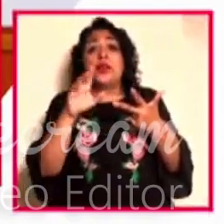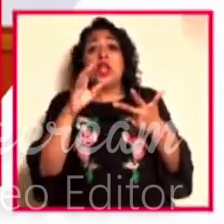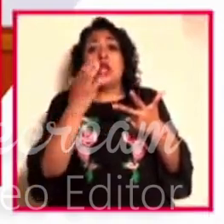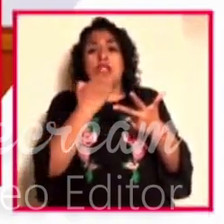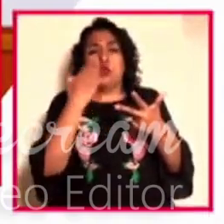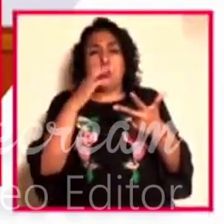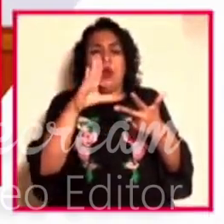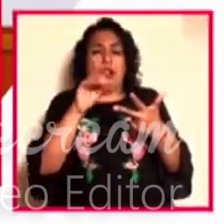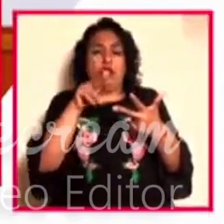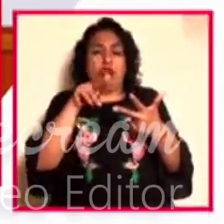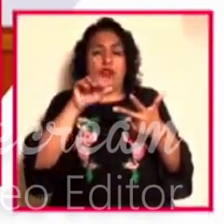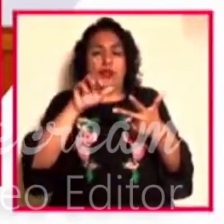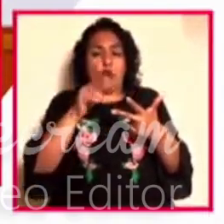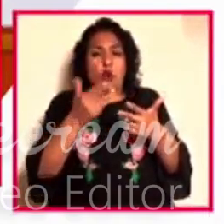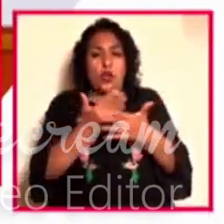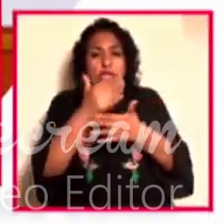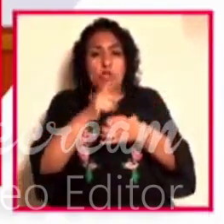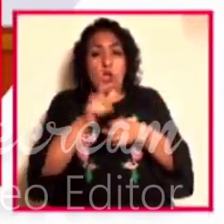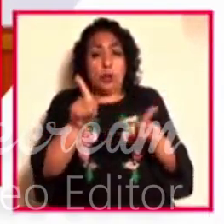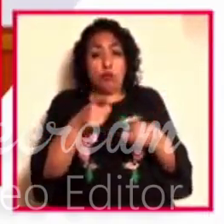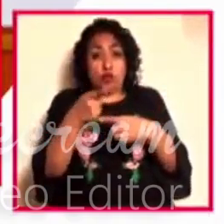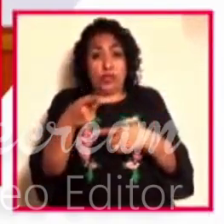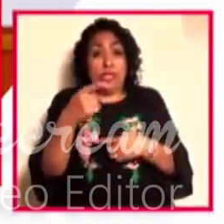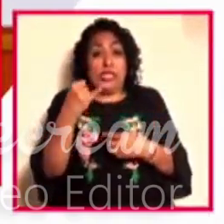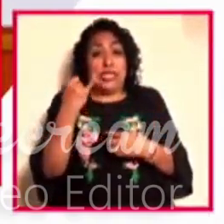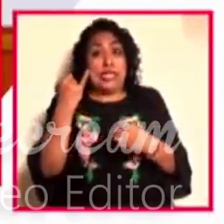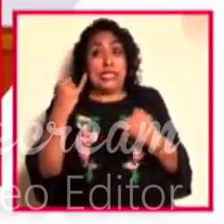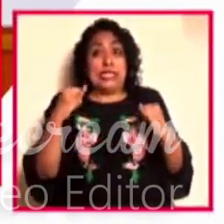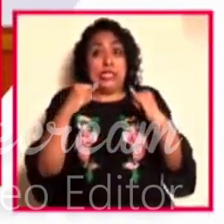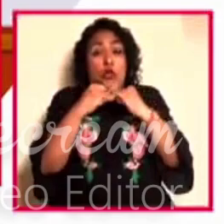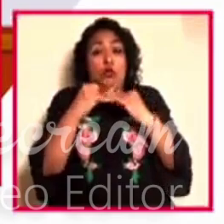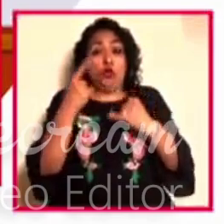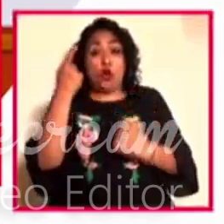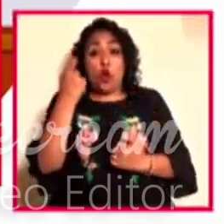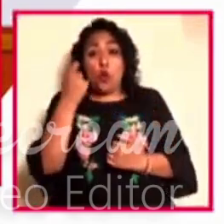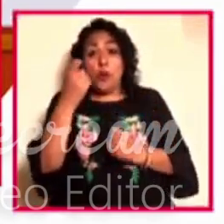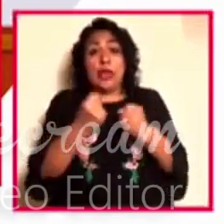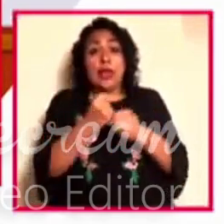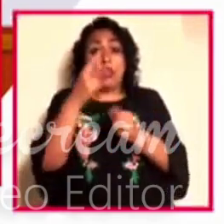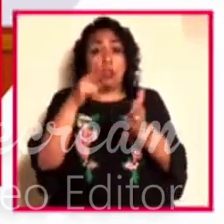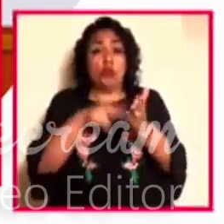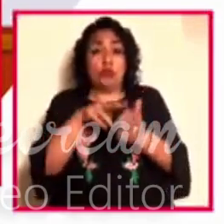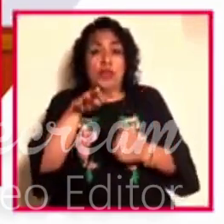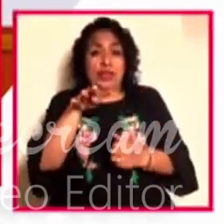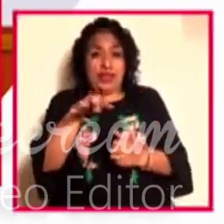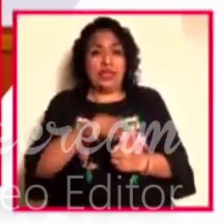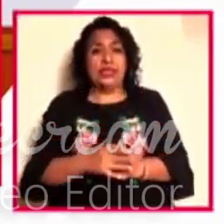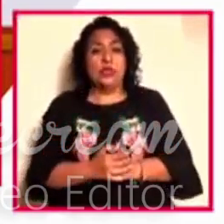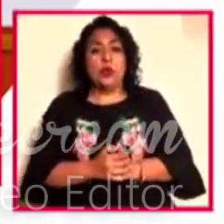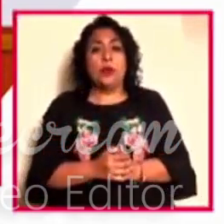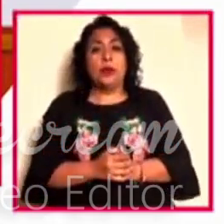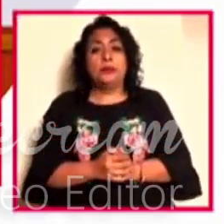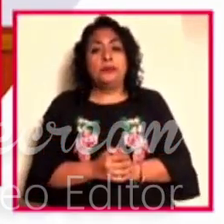de Música, institución de la cual se jubiló en el 2019. A mí